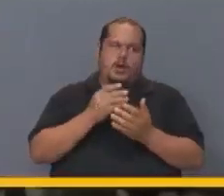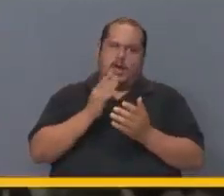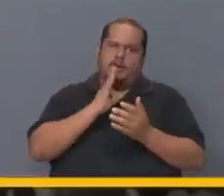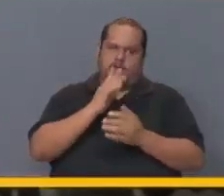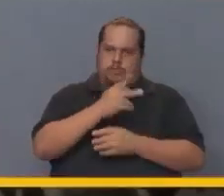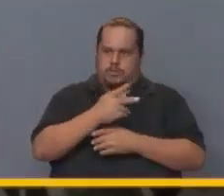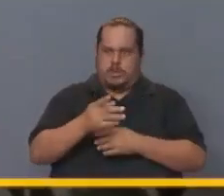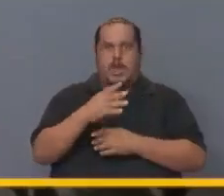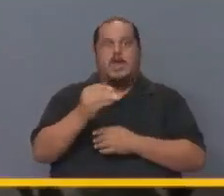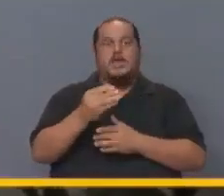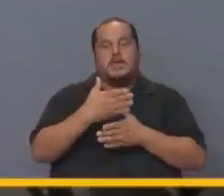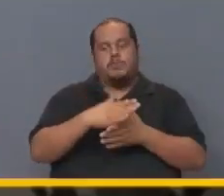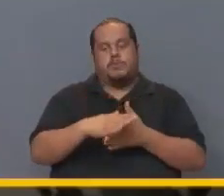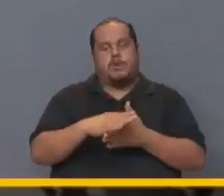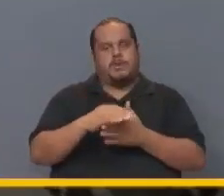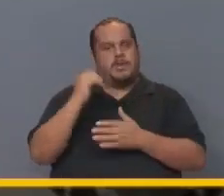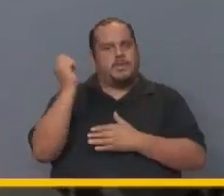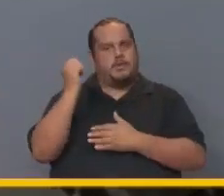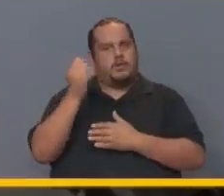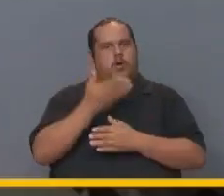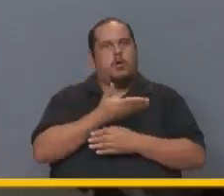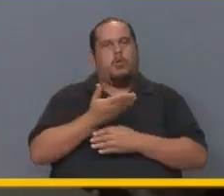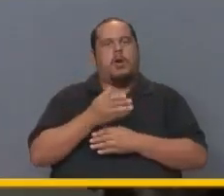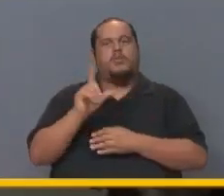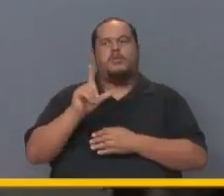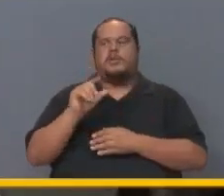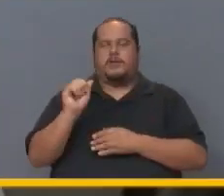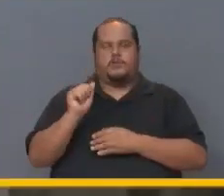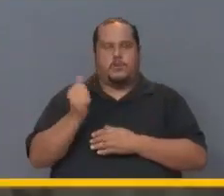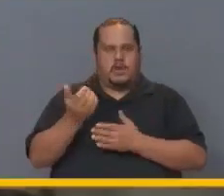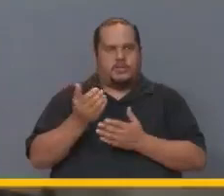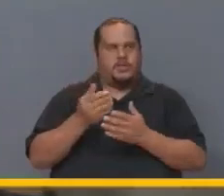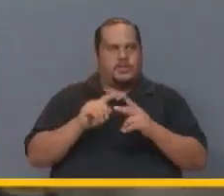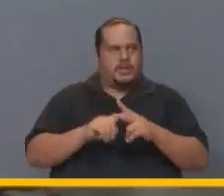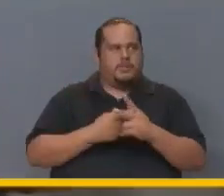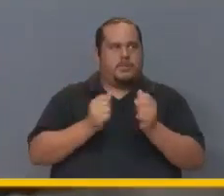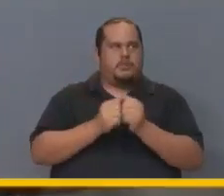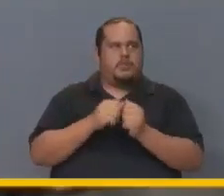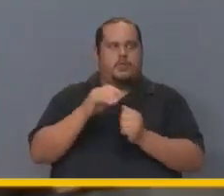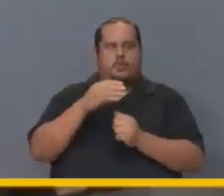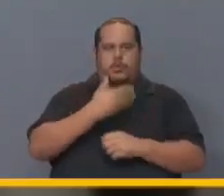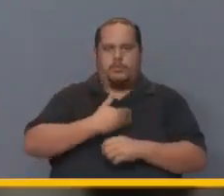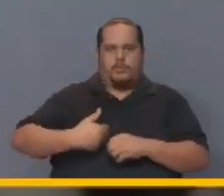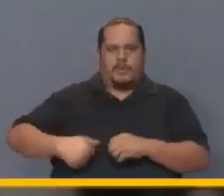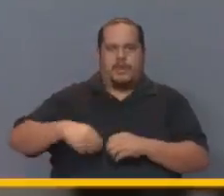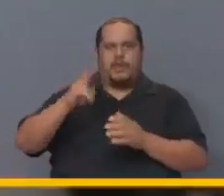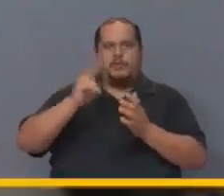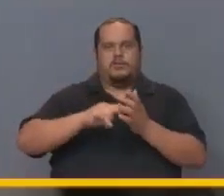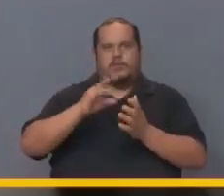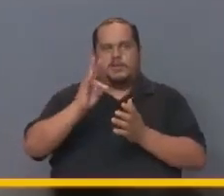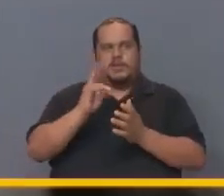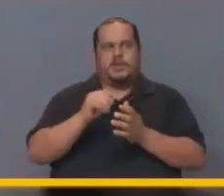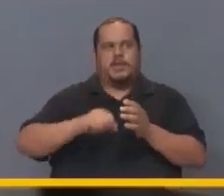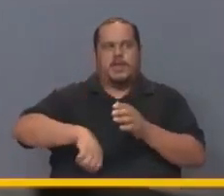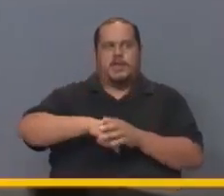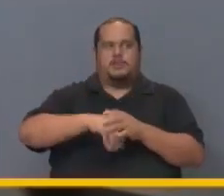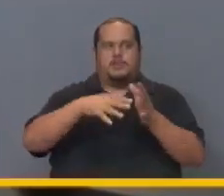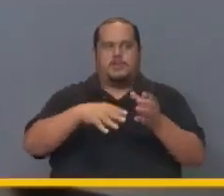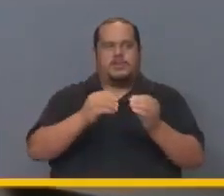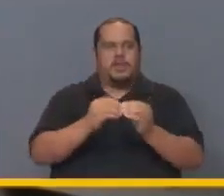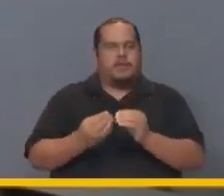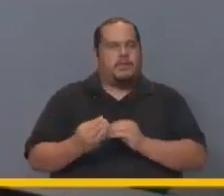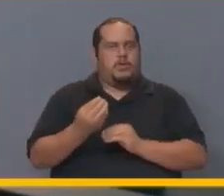Y por parte de Guanacasteca, cuando Leonardo Adams estaba debutando con Belén en el 2007, el futbolista más joven del